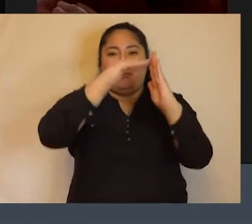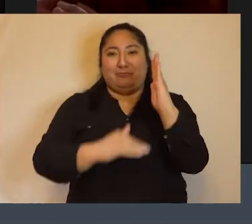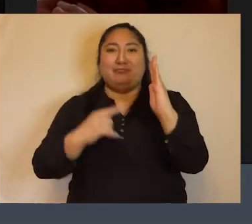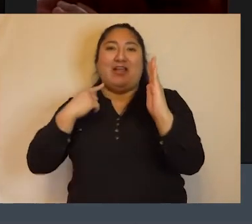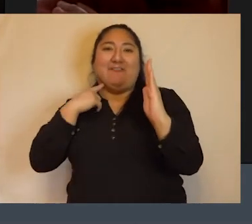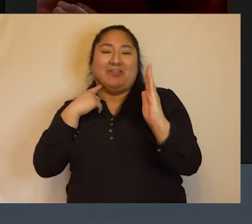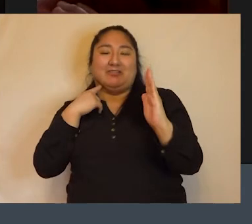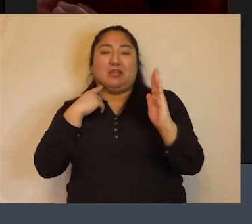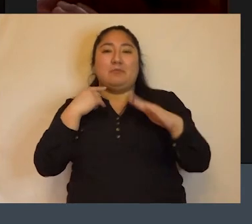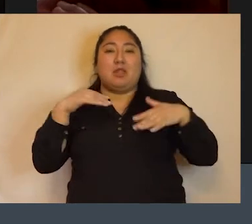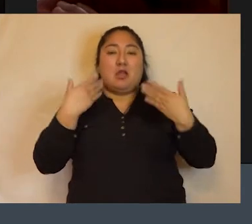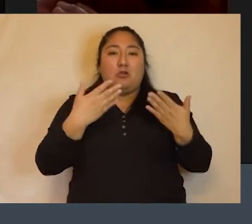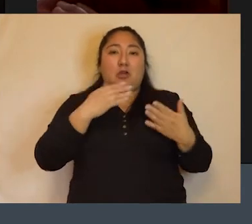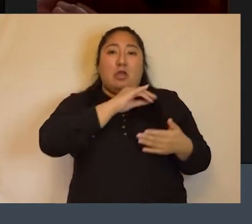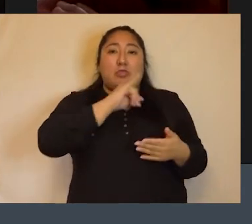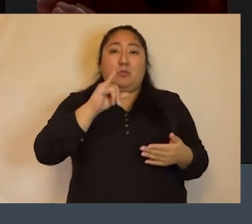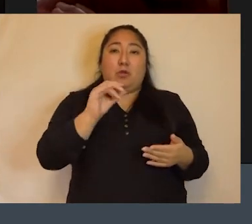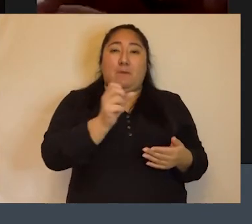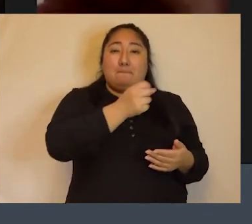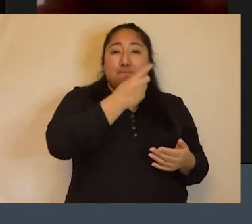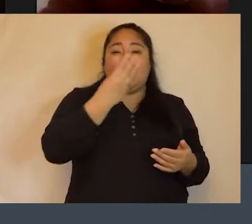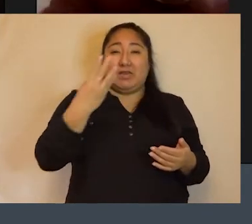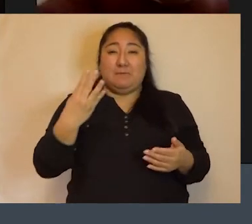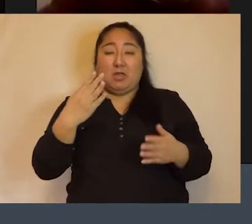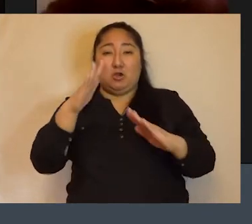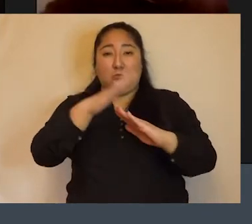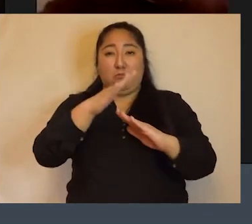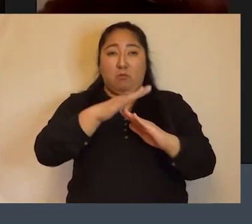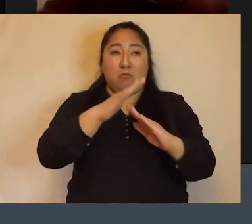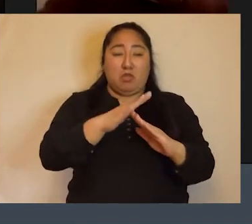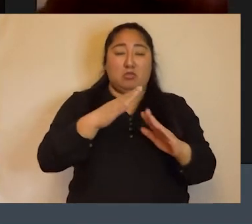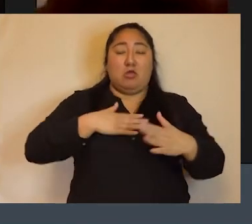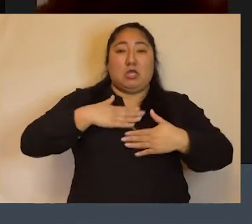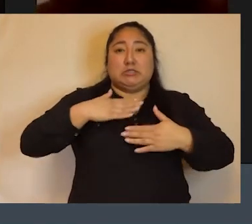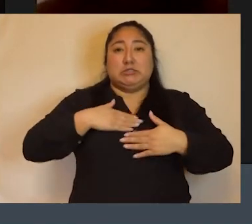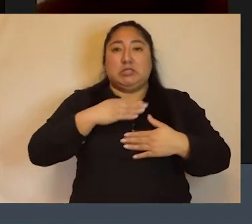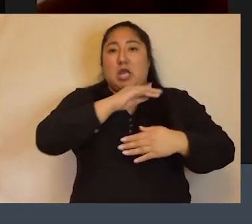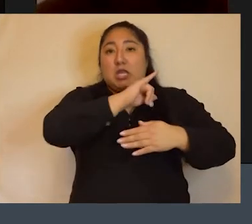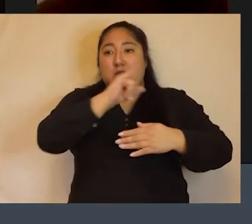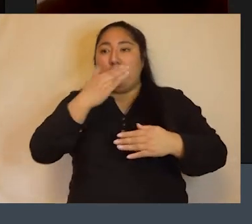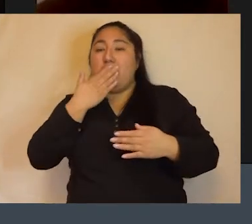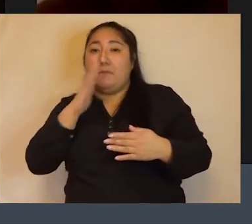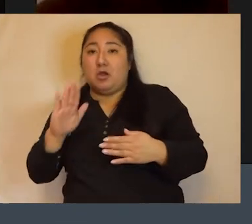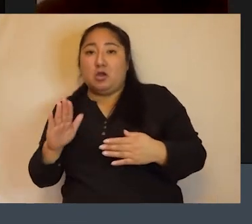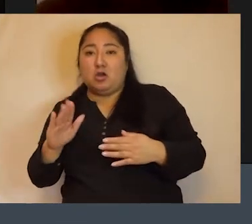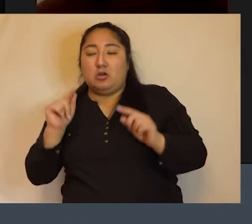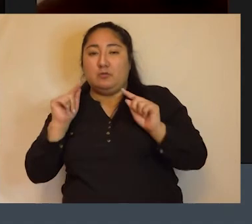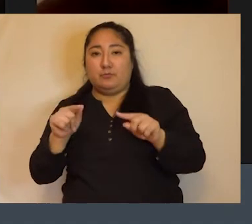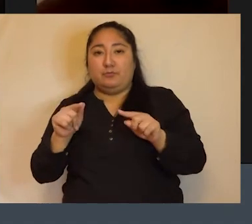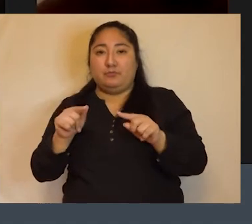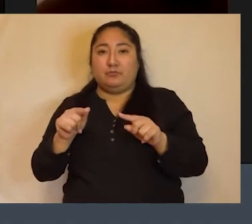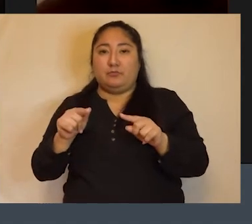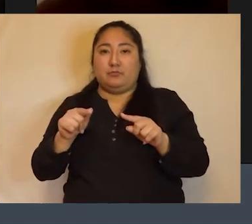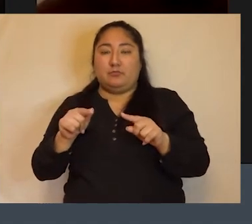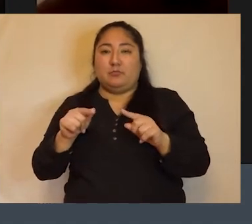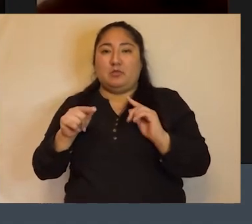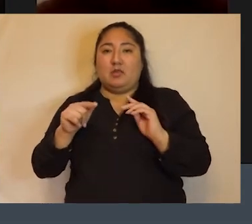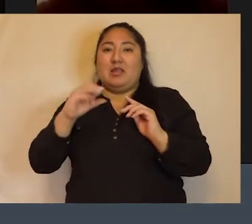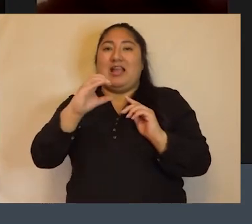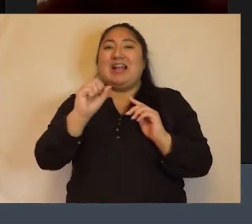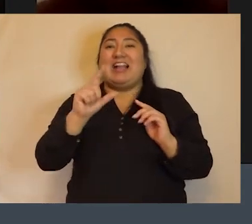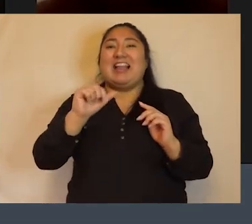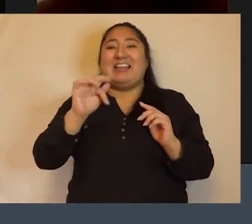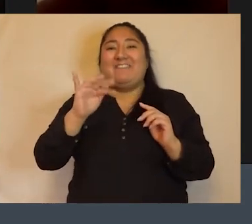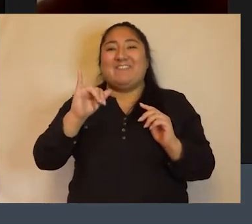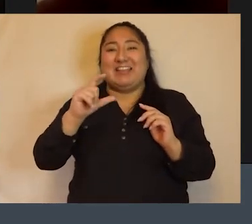afectan. Pero después, cuando pasan los primeros momentos de pánico, los que mejor se recuperan y más rápido se recuperan son los que tienen